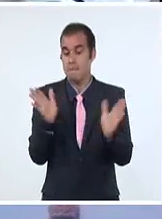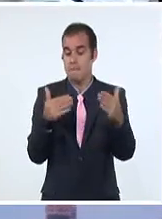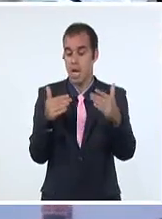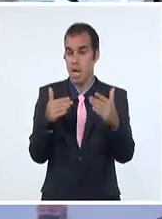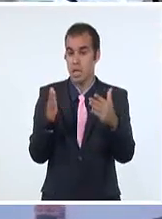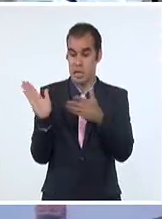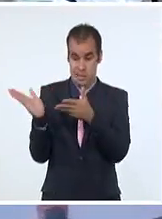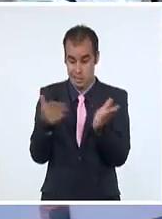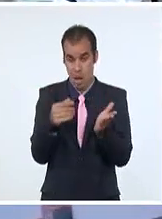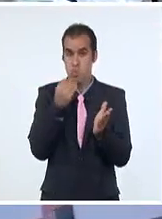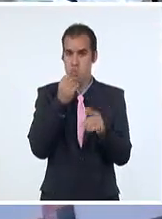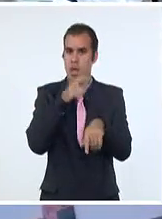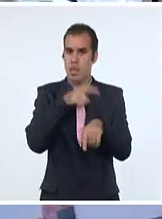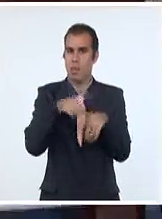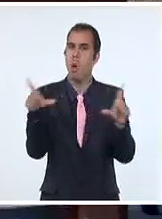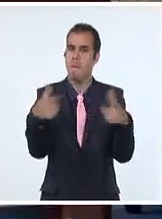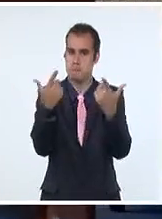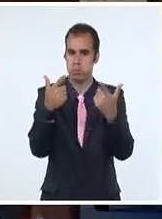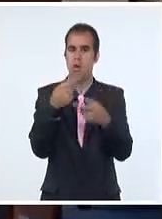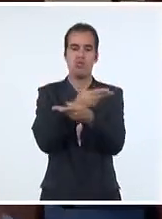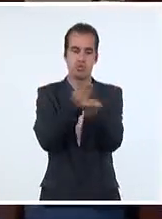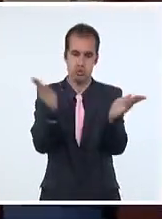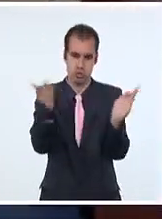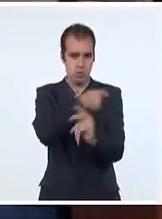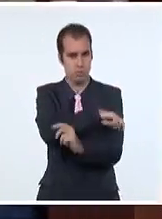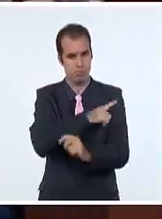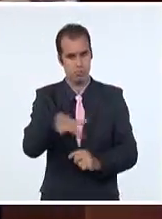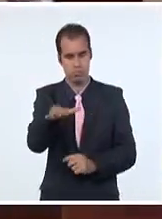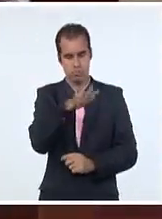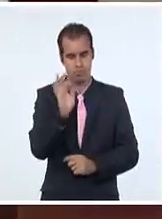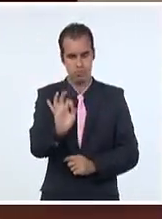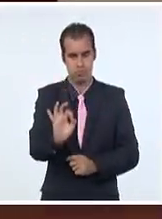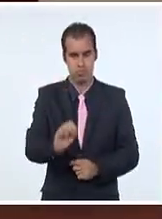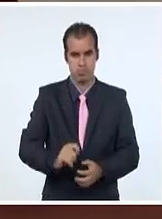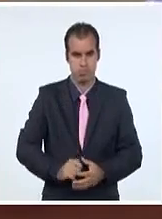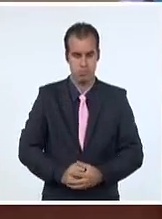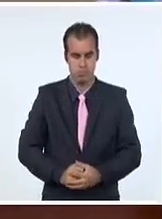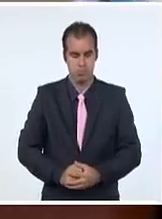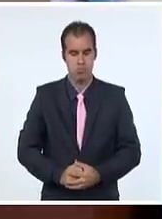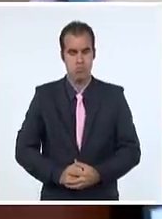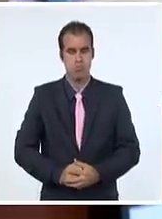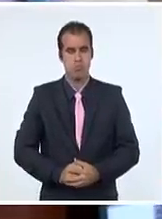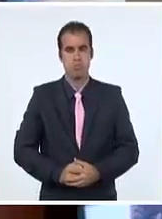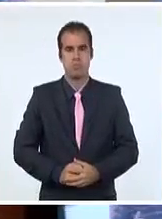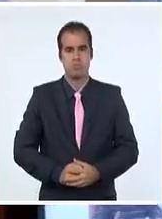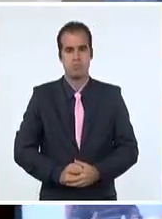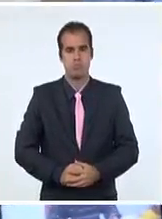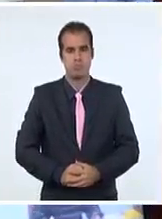en tiempo a las manos de cada cliente. Talía González, Sistema Informativo de la Televisión Cubana.